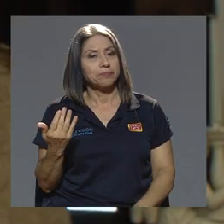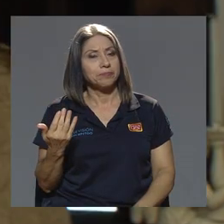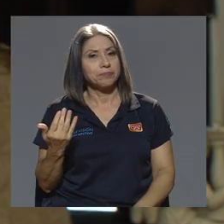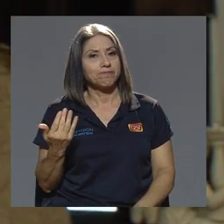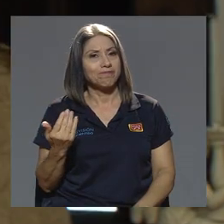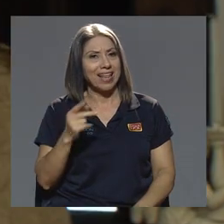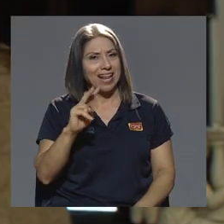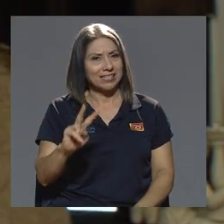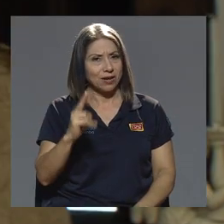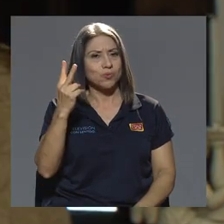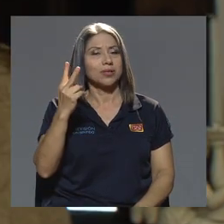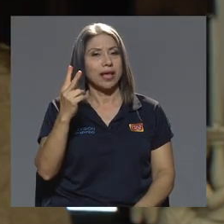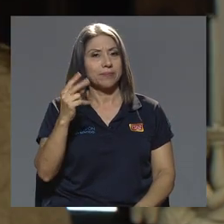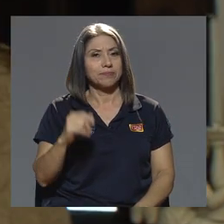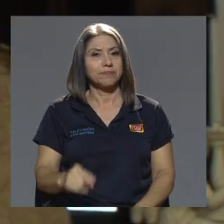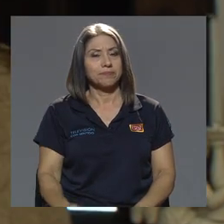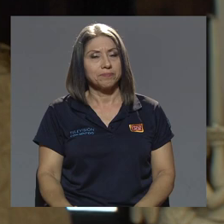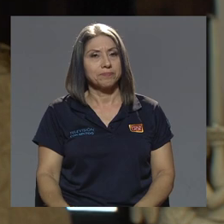la segunda.